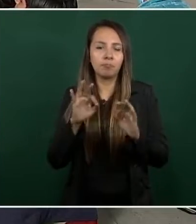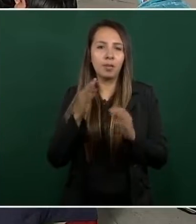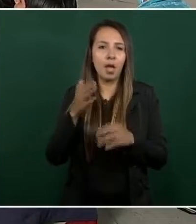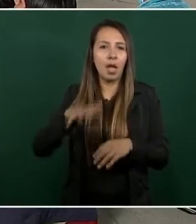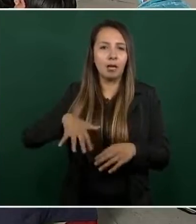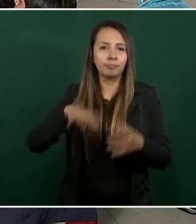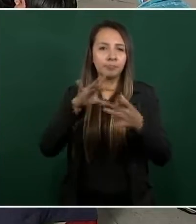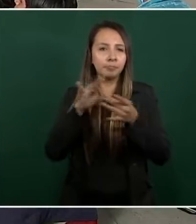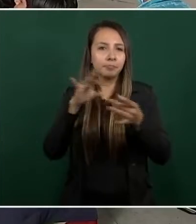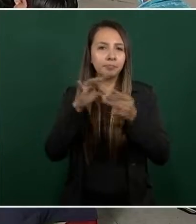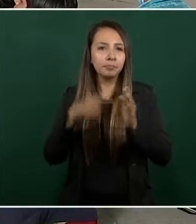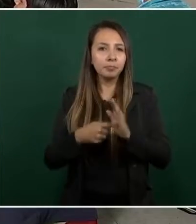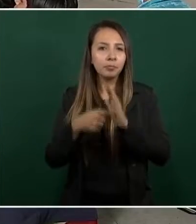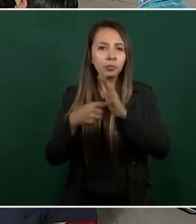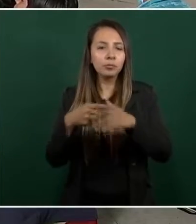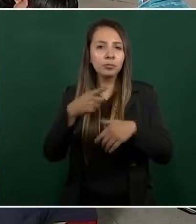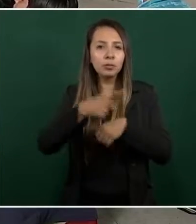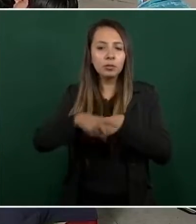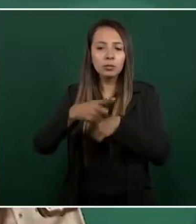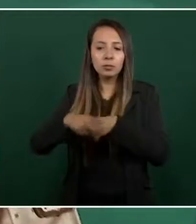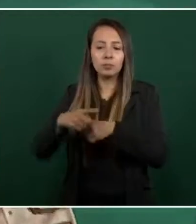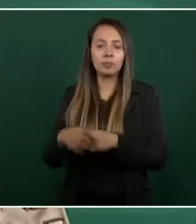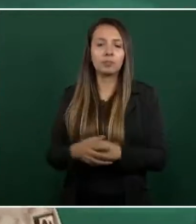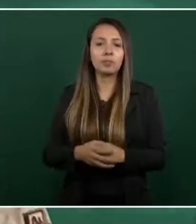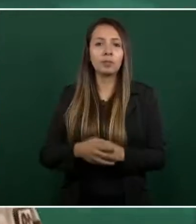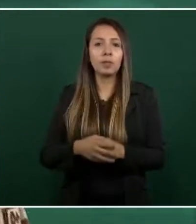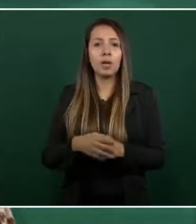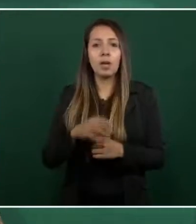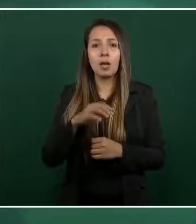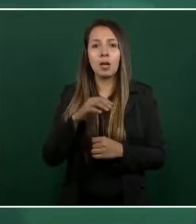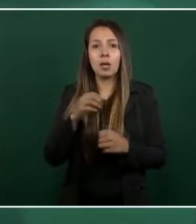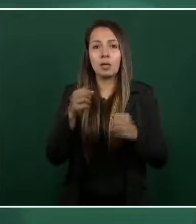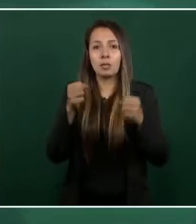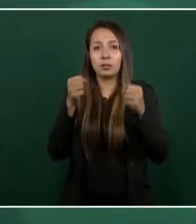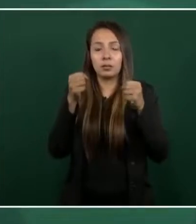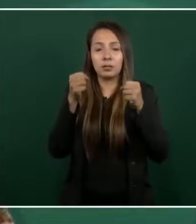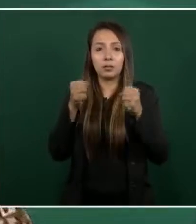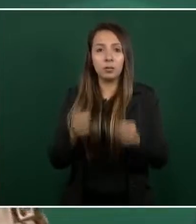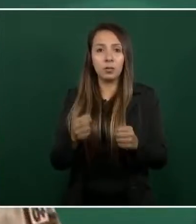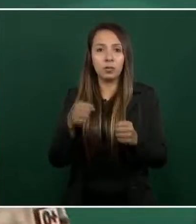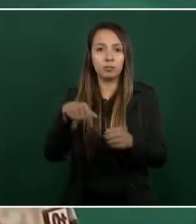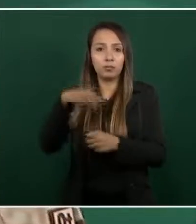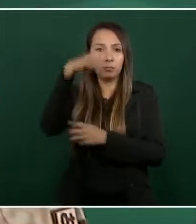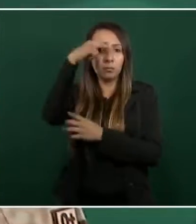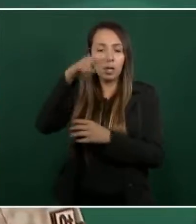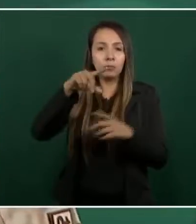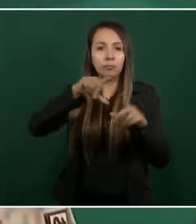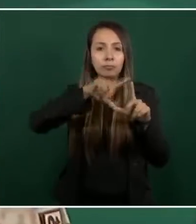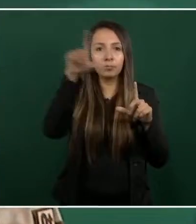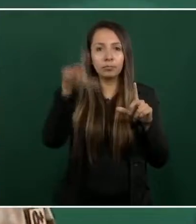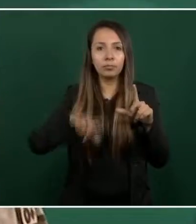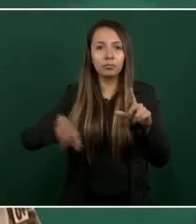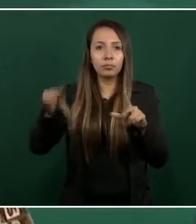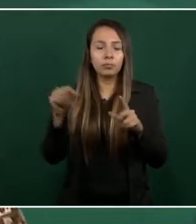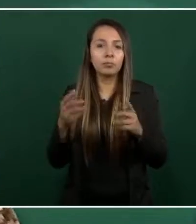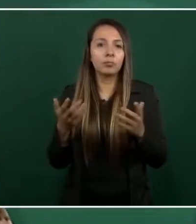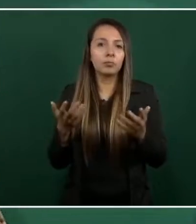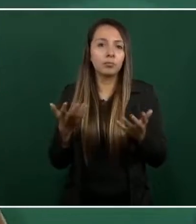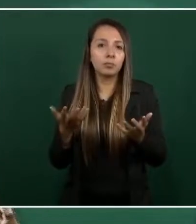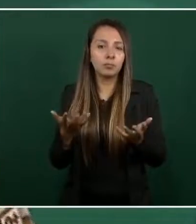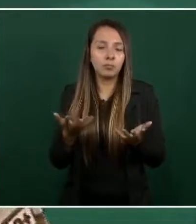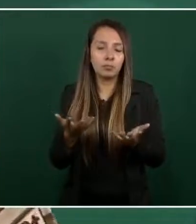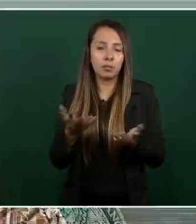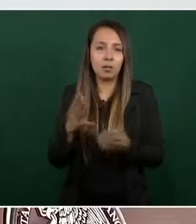presencia de los delitos. En cuanto a fuerzas de seguridad del Estado mexicano aquí presentes, pues